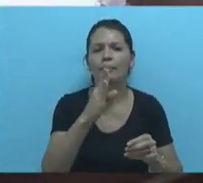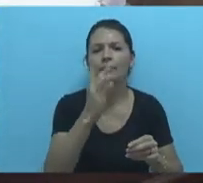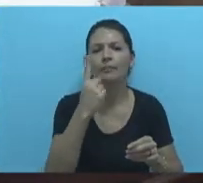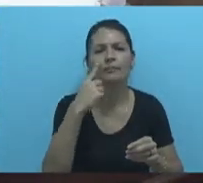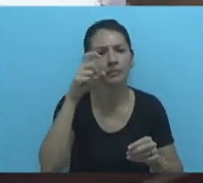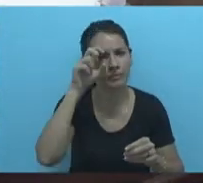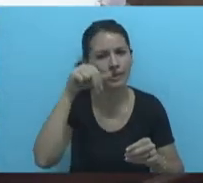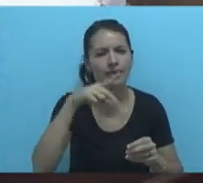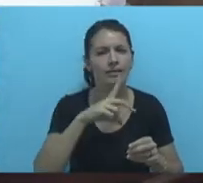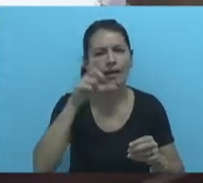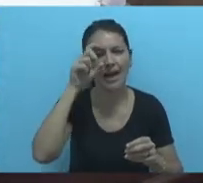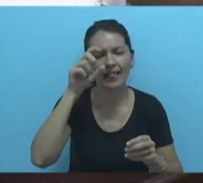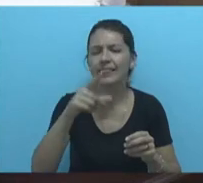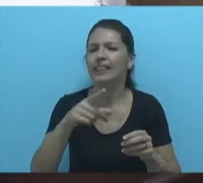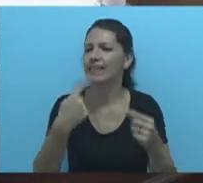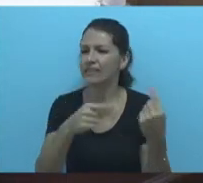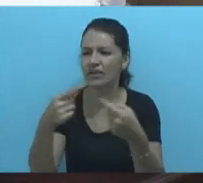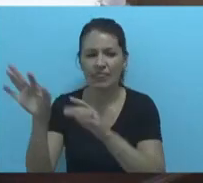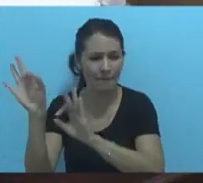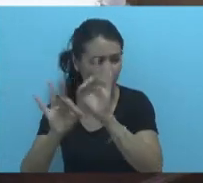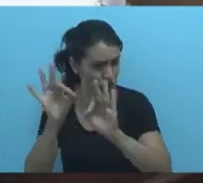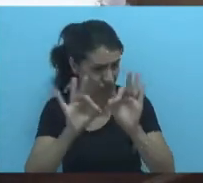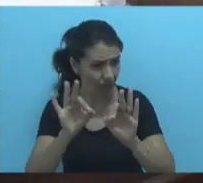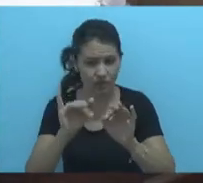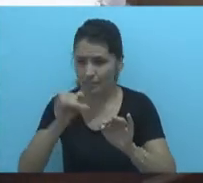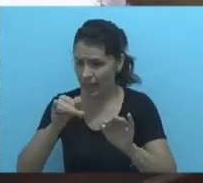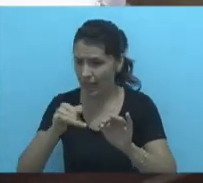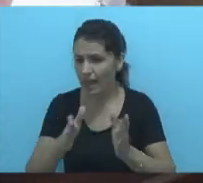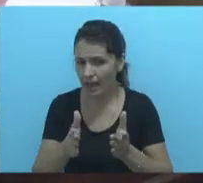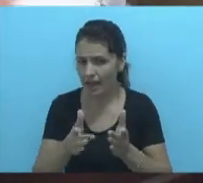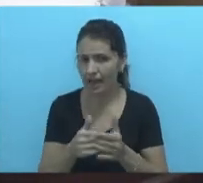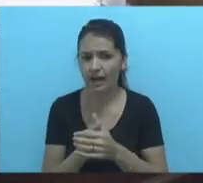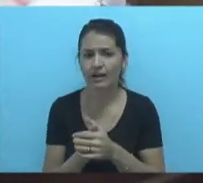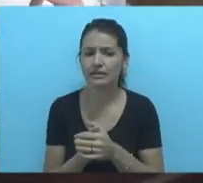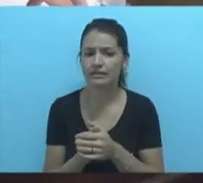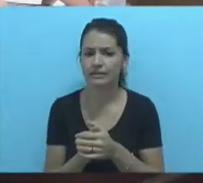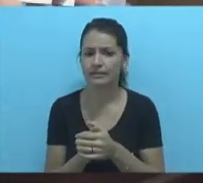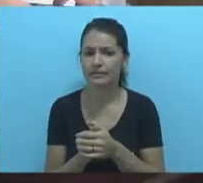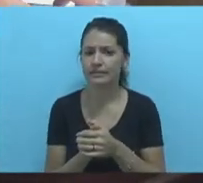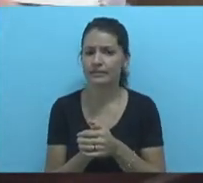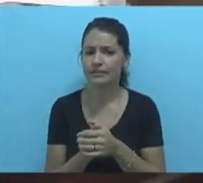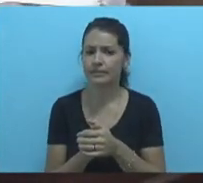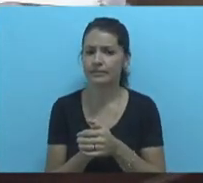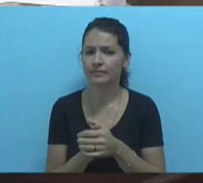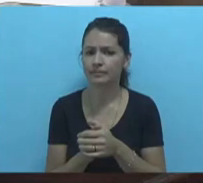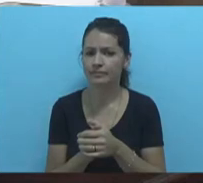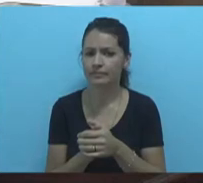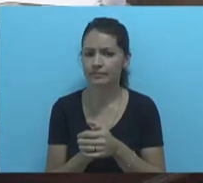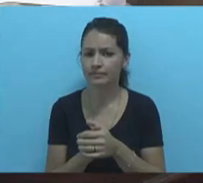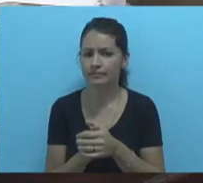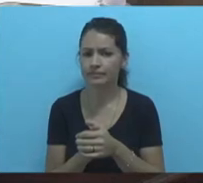presentado por cada diputada o diputado. Entre ellos, y esto es particularmente mi